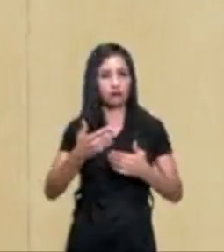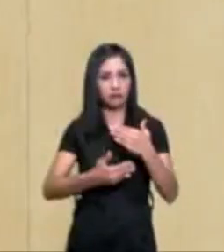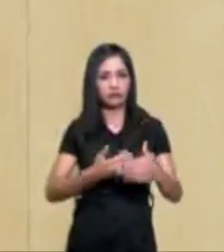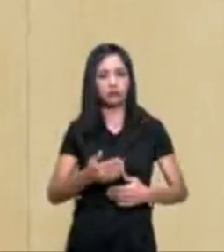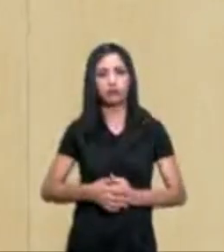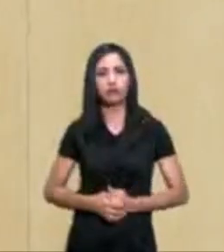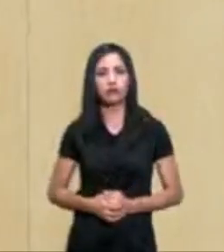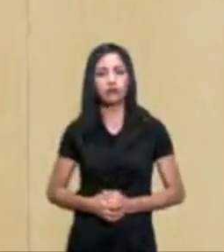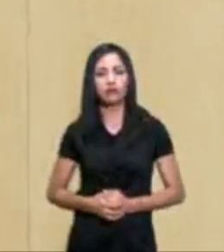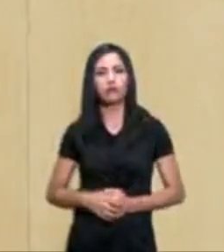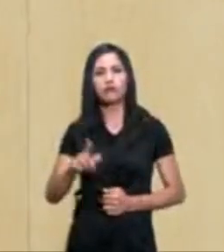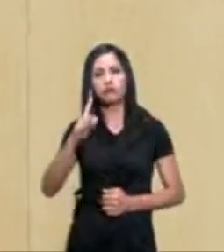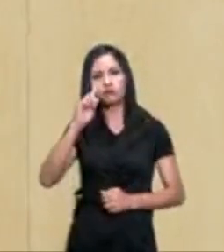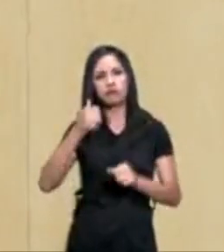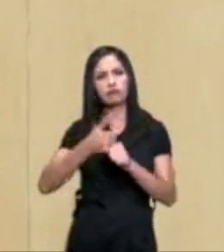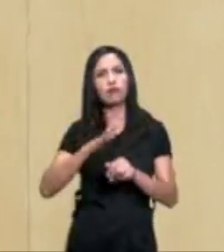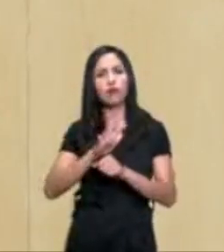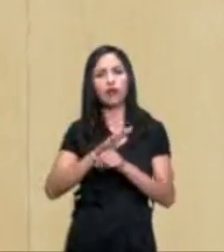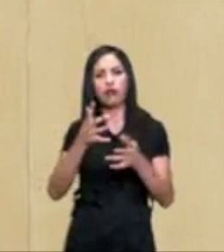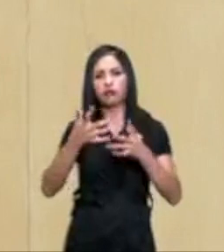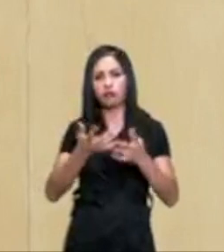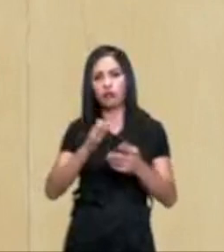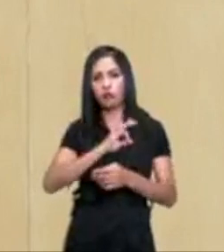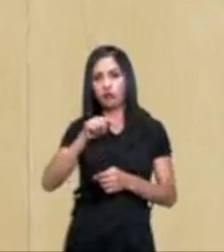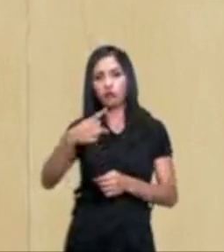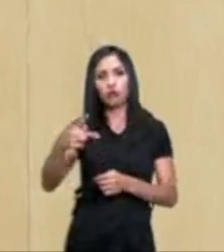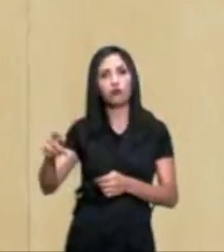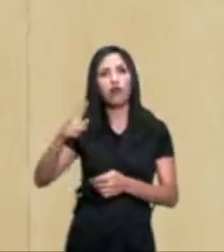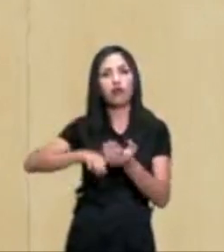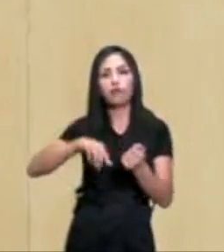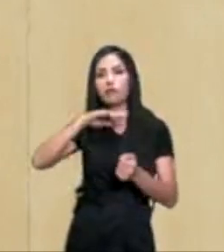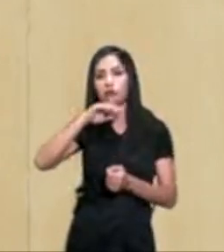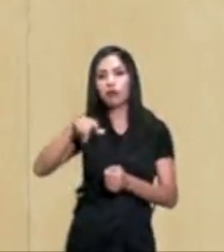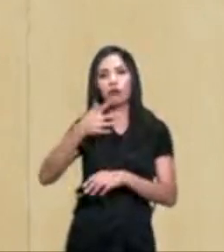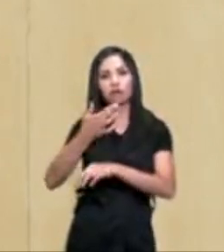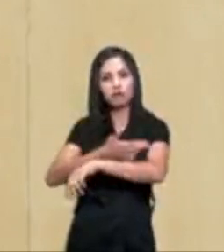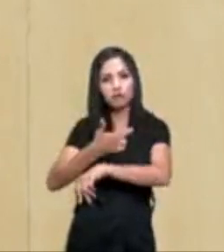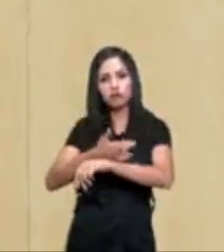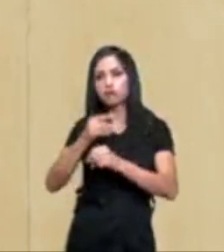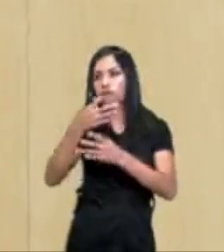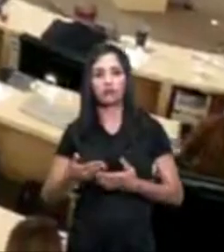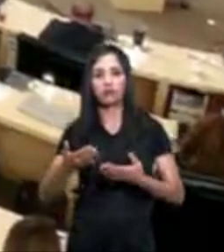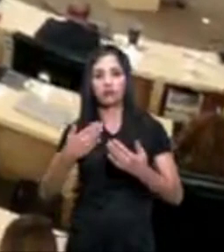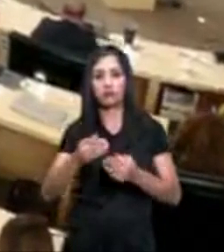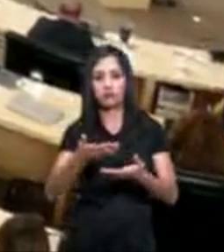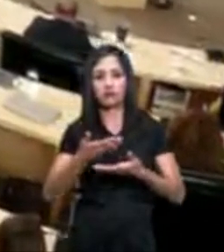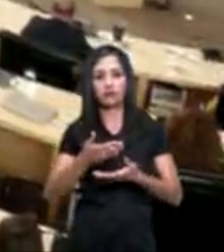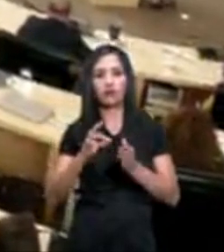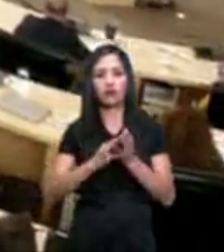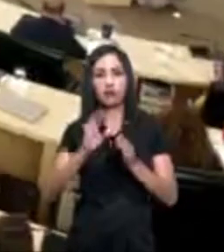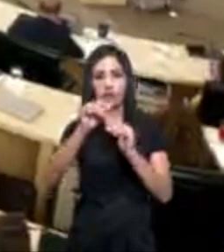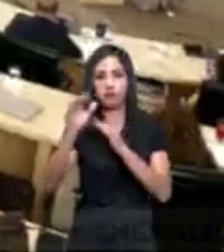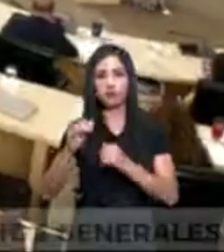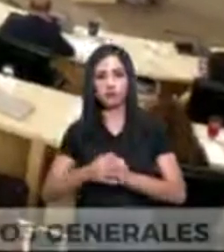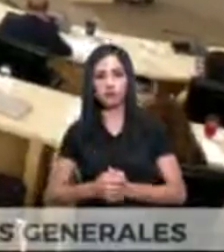La diputada del PRI, Ruth Noemi Tiscareño Agoitia, exhortó al municipio de Guanajuato para que implemente las acciones que permitan